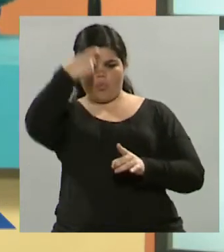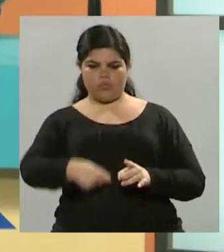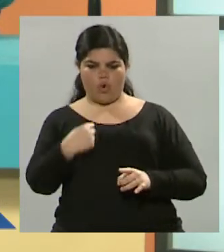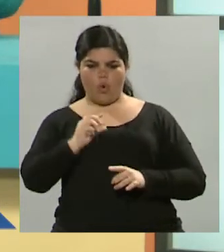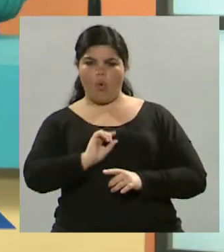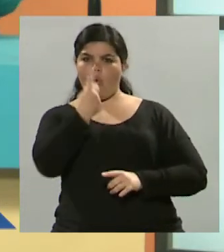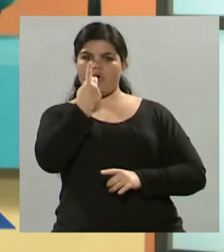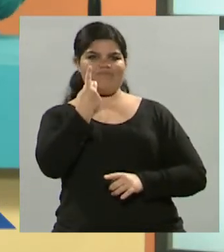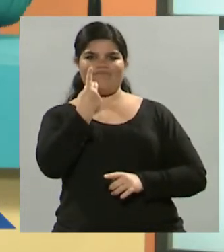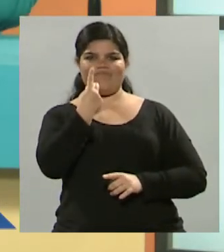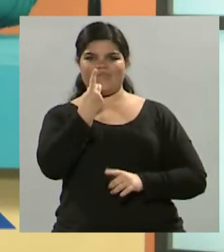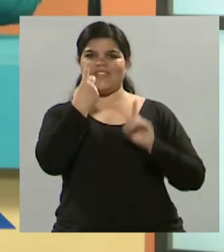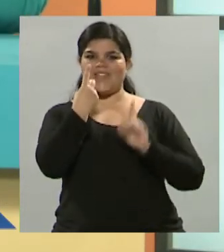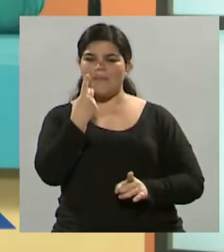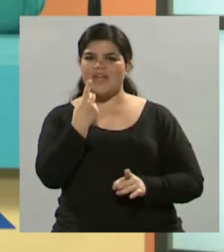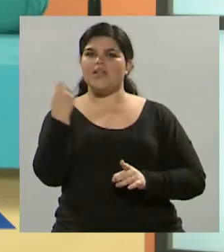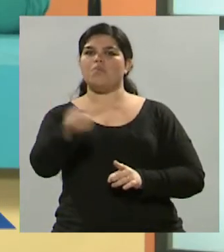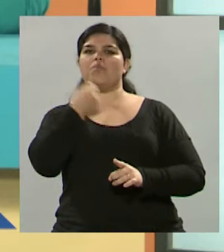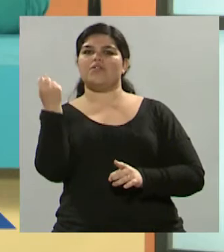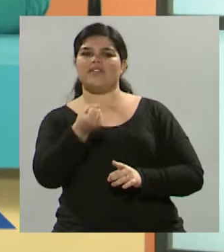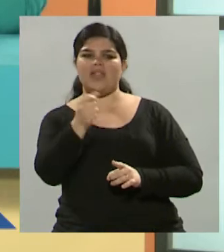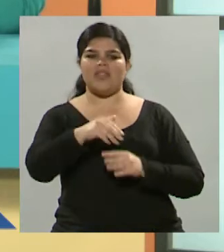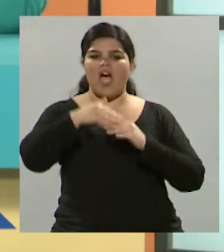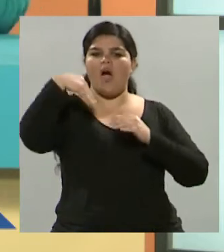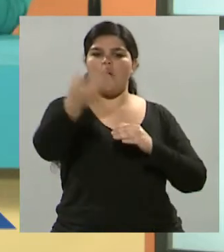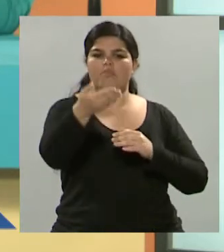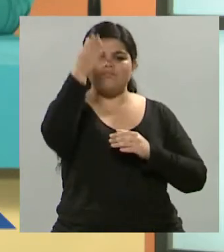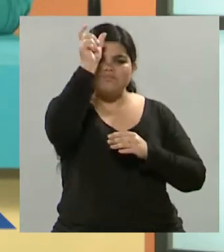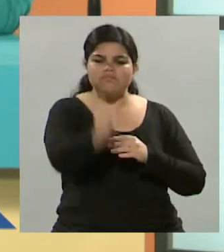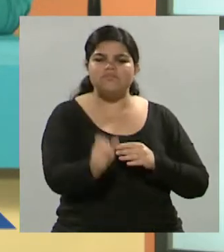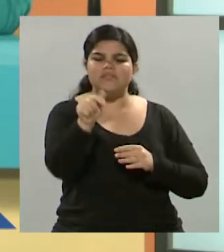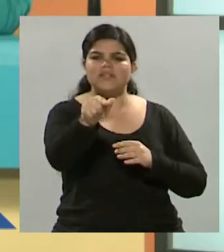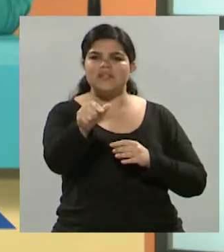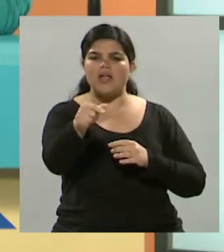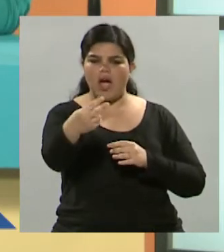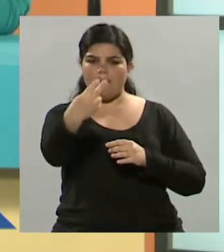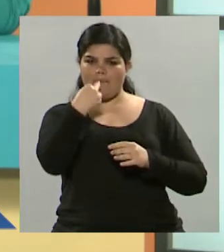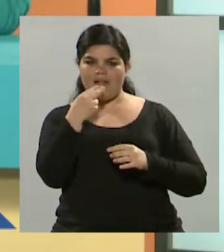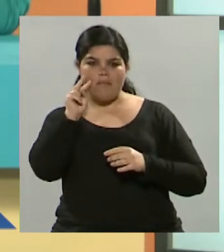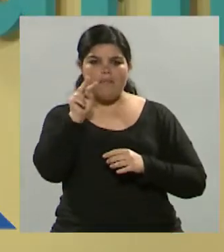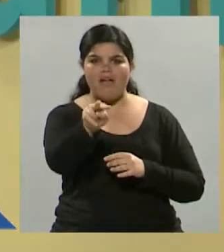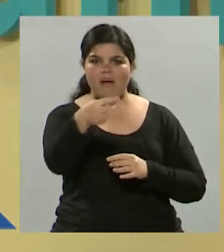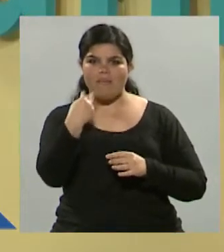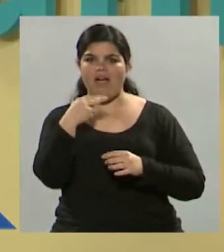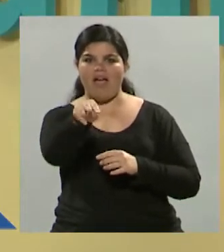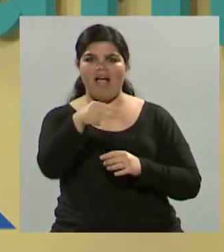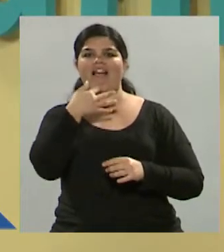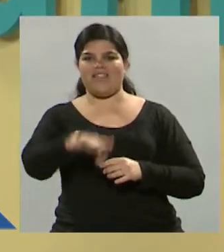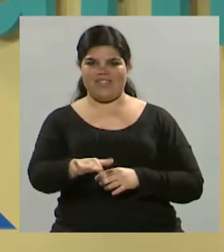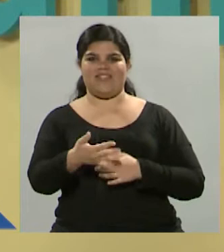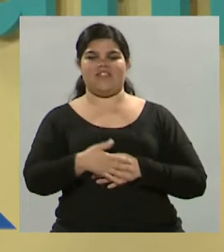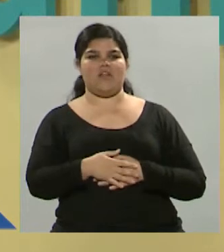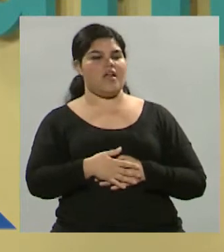estás siendo un espejo de humanidad para que el que está ahí también se mire a sí mismo. Hermoso. Gracias por